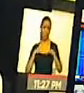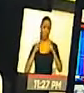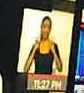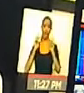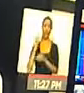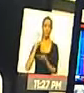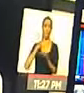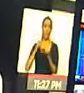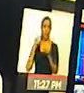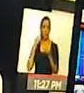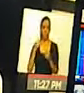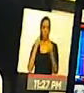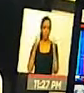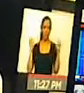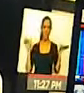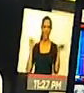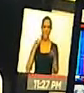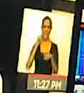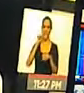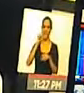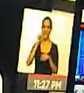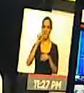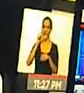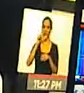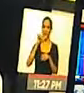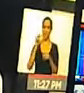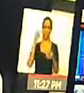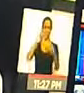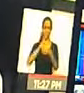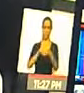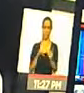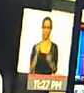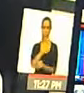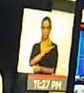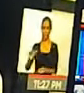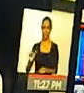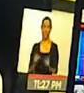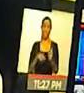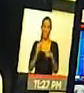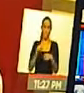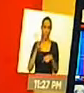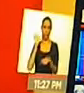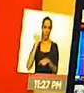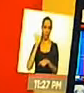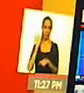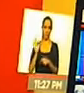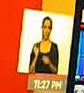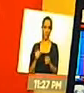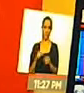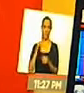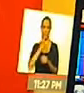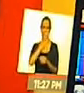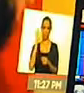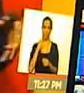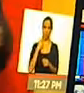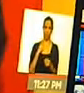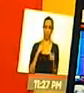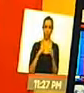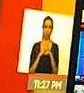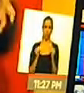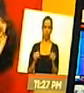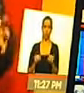veo que Ángel Medina y Stalin se la pasan ahí, metidos toda la semana. No, y después de estas declaraciones, que va Barquisimeto diciéndole que todos son